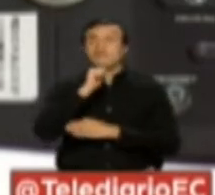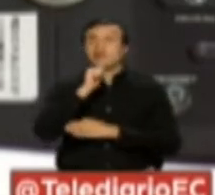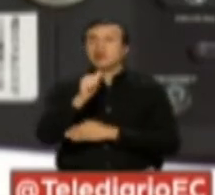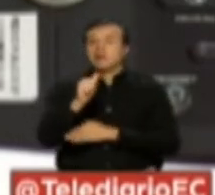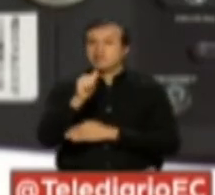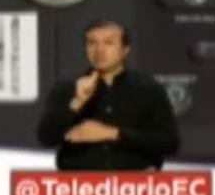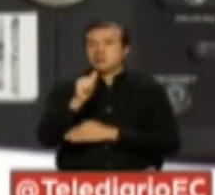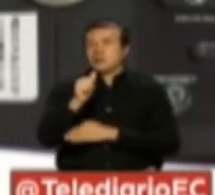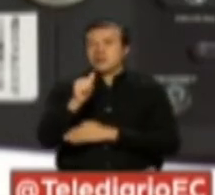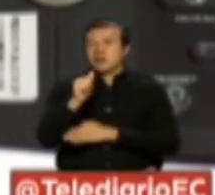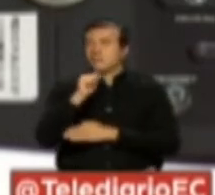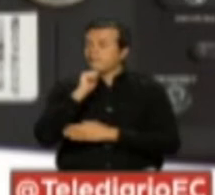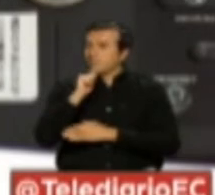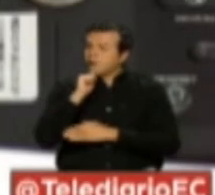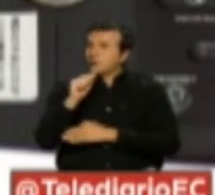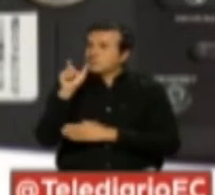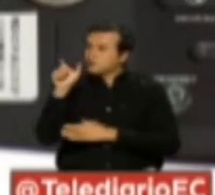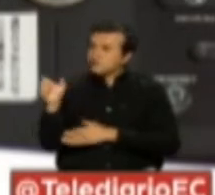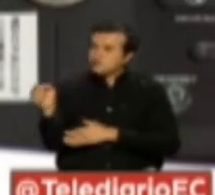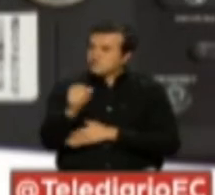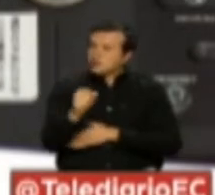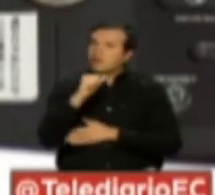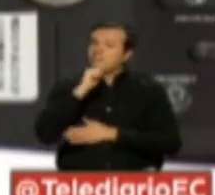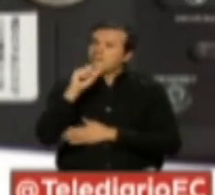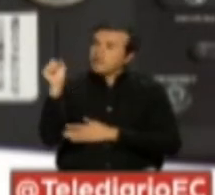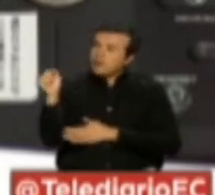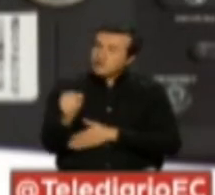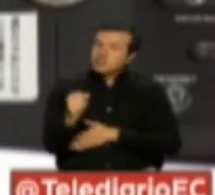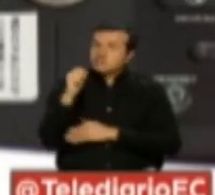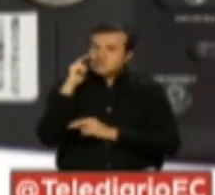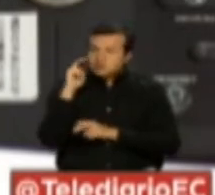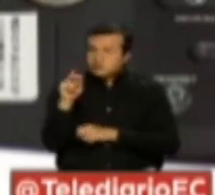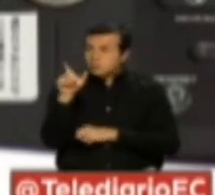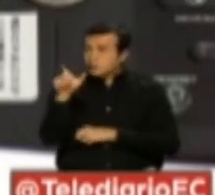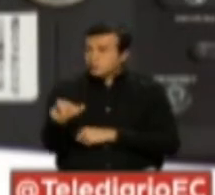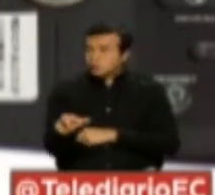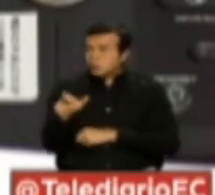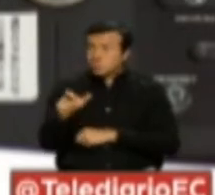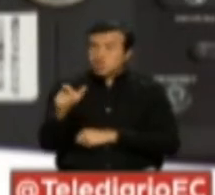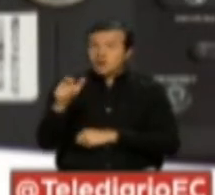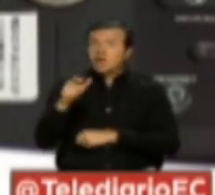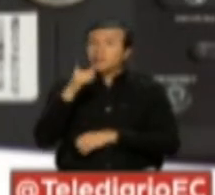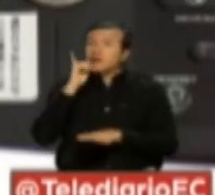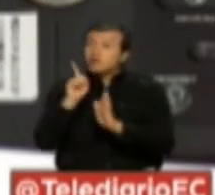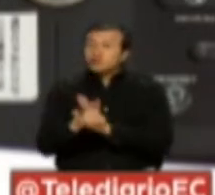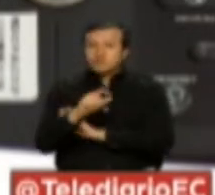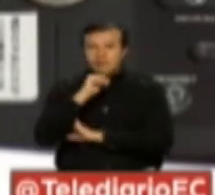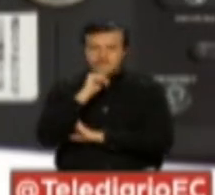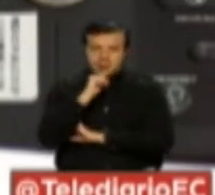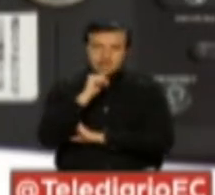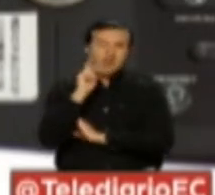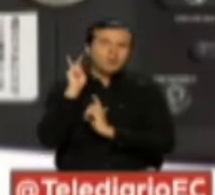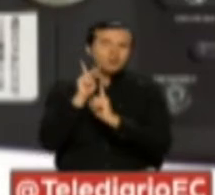persona procesada, porque todavía no se han formulado cargos contra él. ¿Qué es lo que se debería hacer ahora?